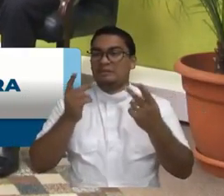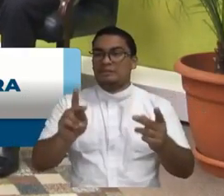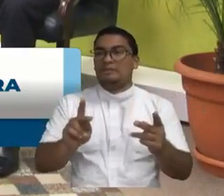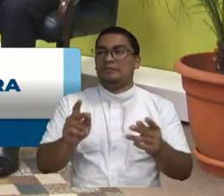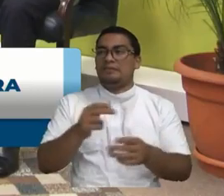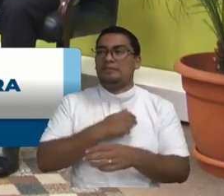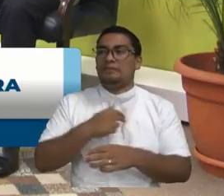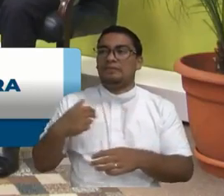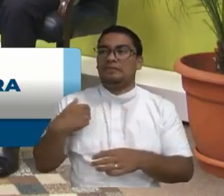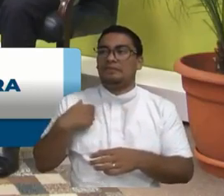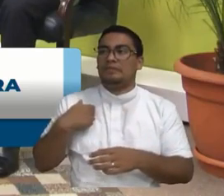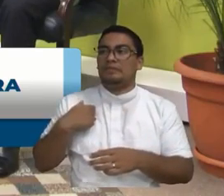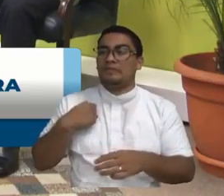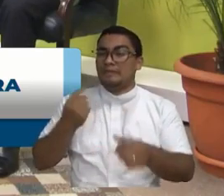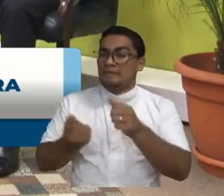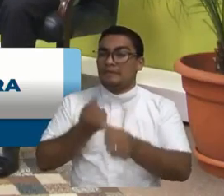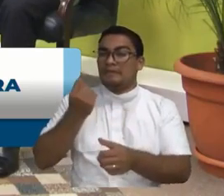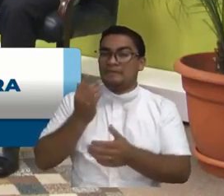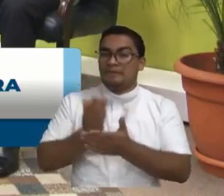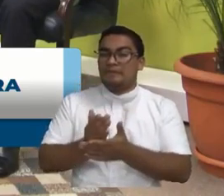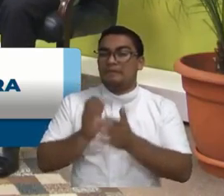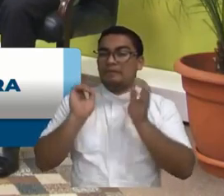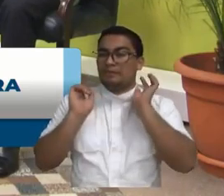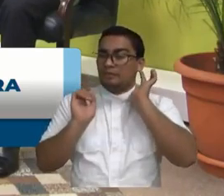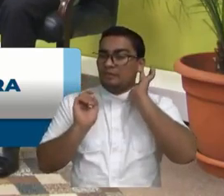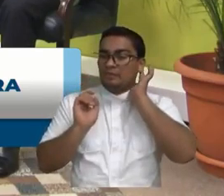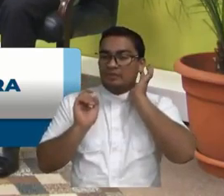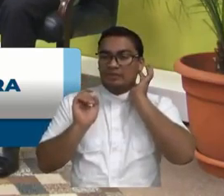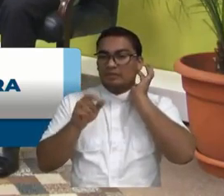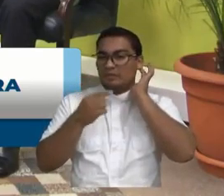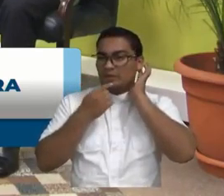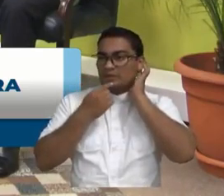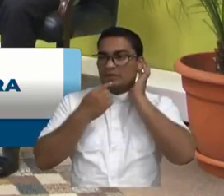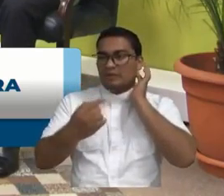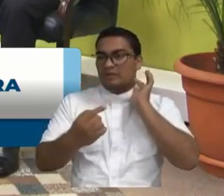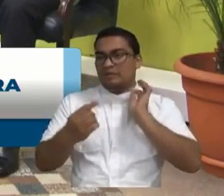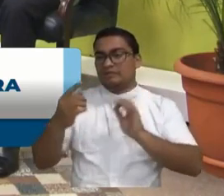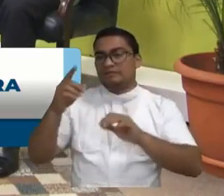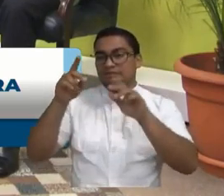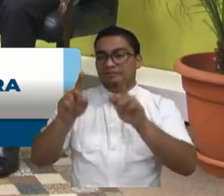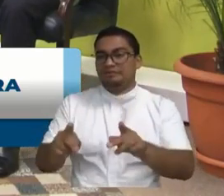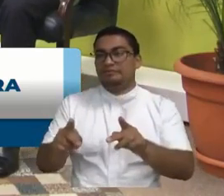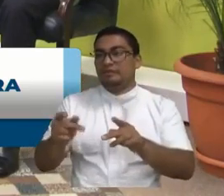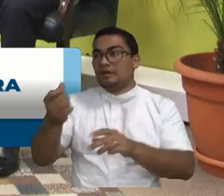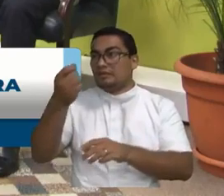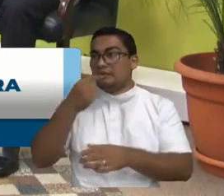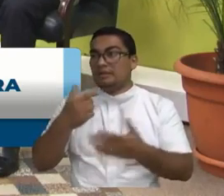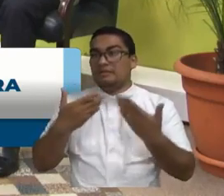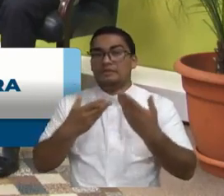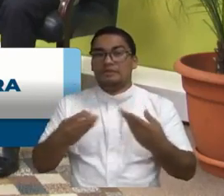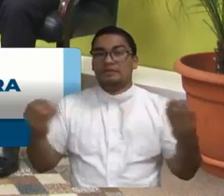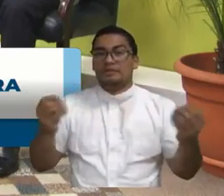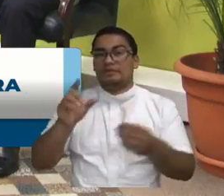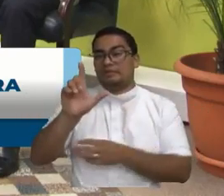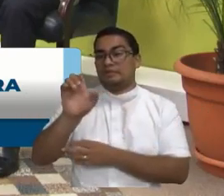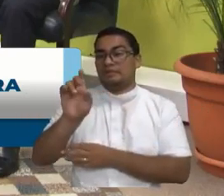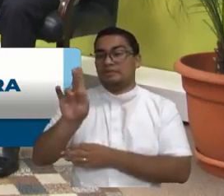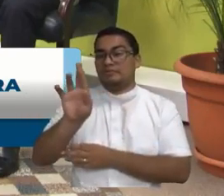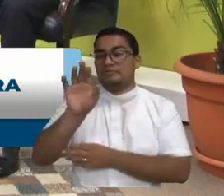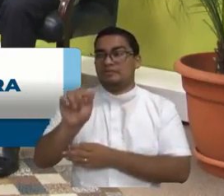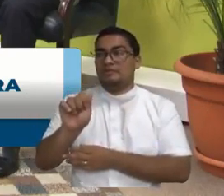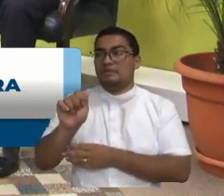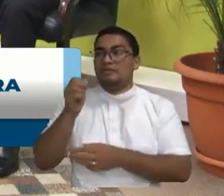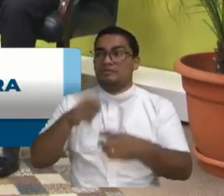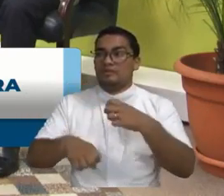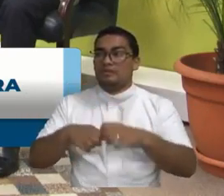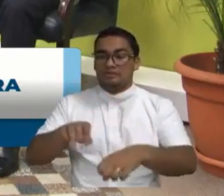es en el síntoma inicial, que es donde nosotros podemos incidir en el paciente, darle tratamiento y no queda con secuelas, porque la lepra es una enfermedad que afecta la